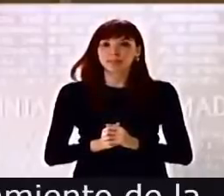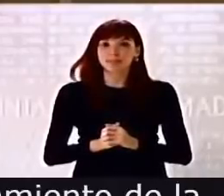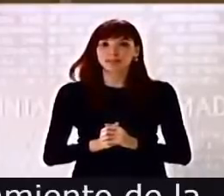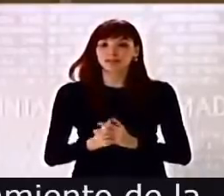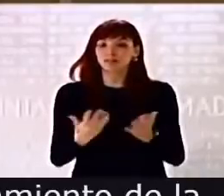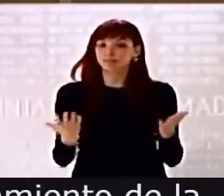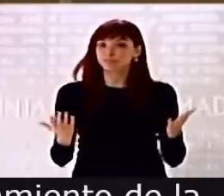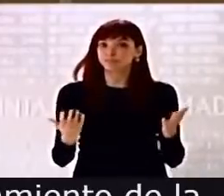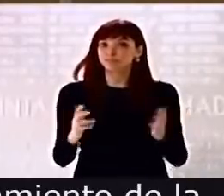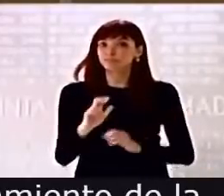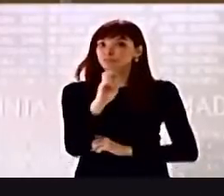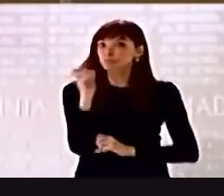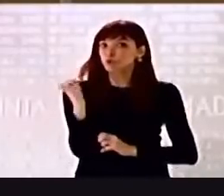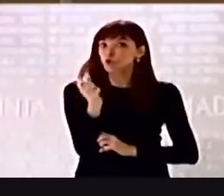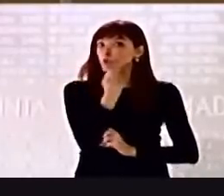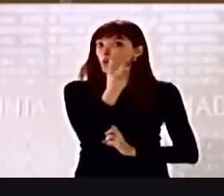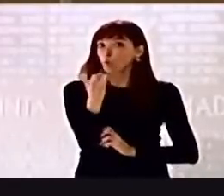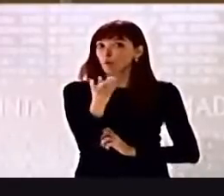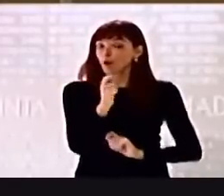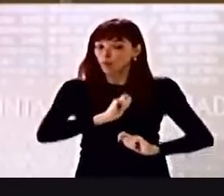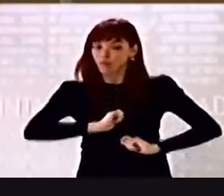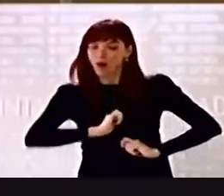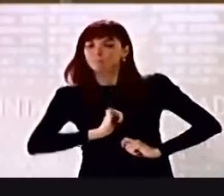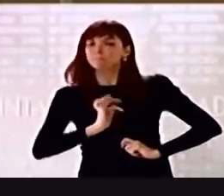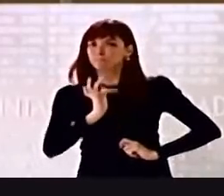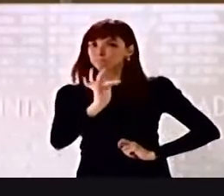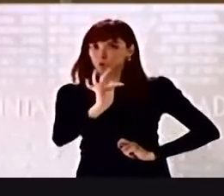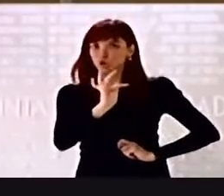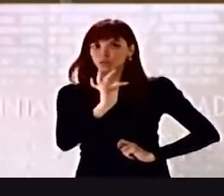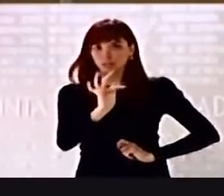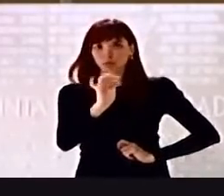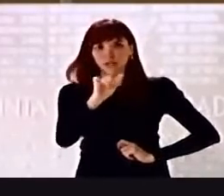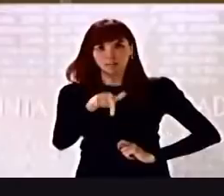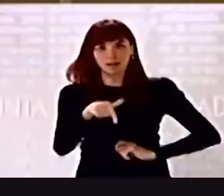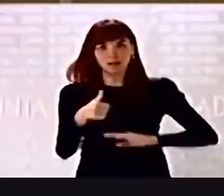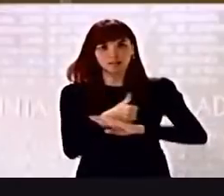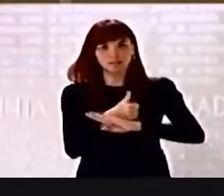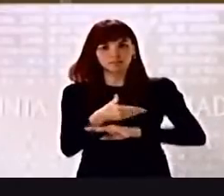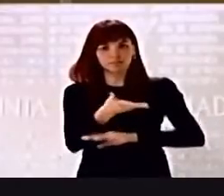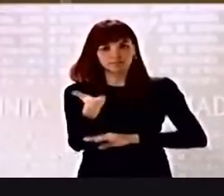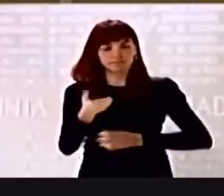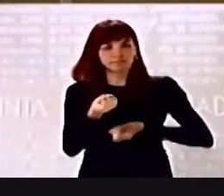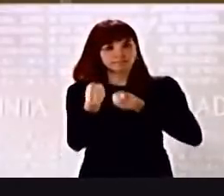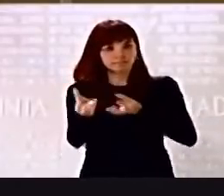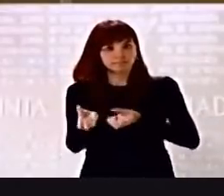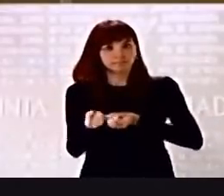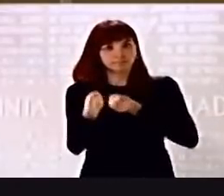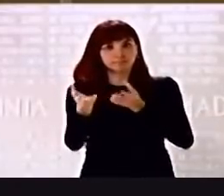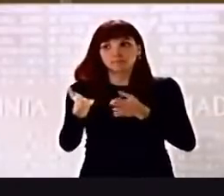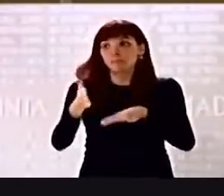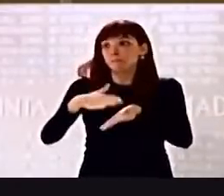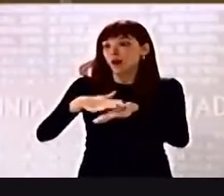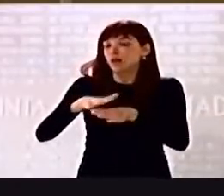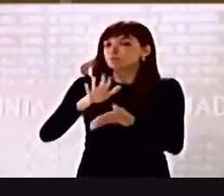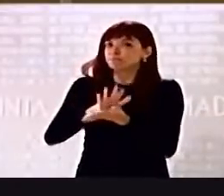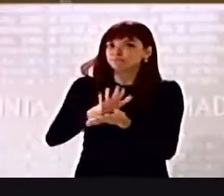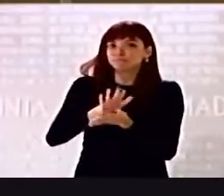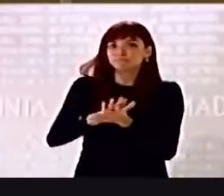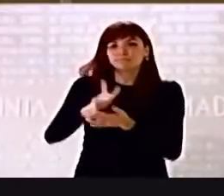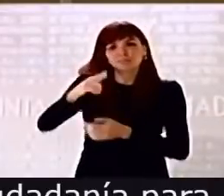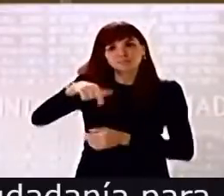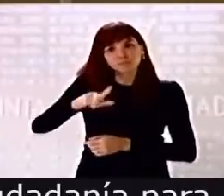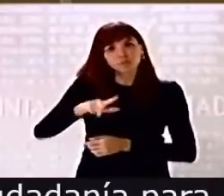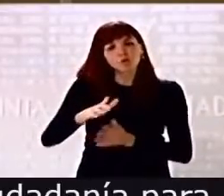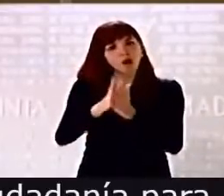Y otro de los datos positivos que tenemos que darle a la ciudadanía para alentarles a que merece la pena seguir en la